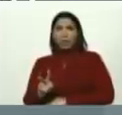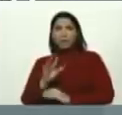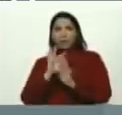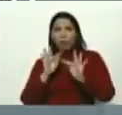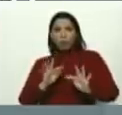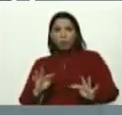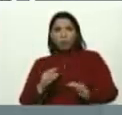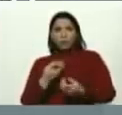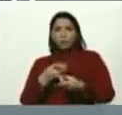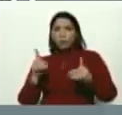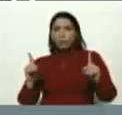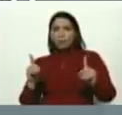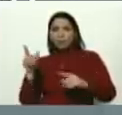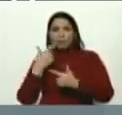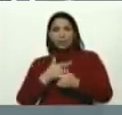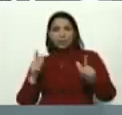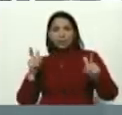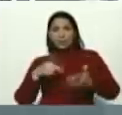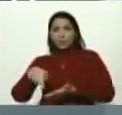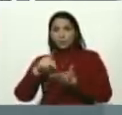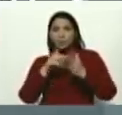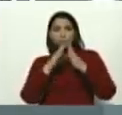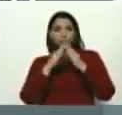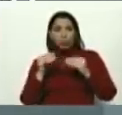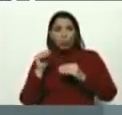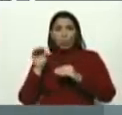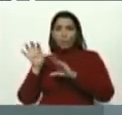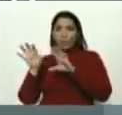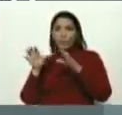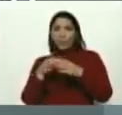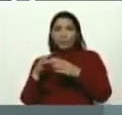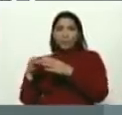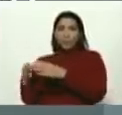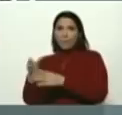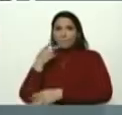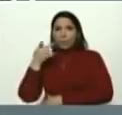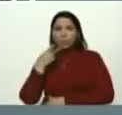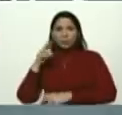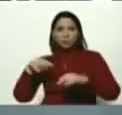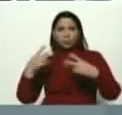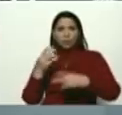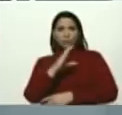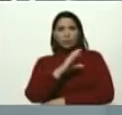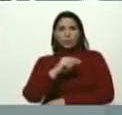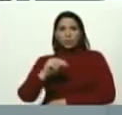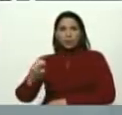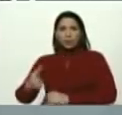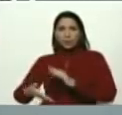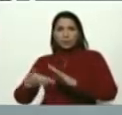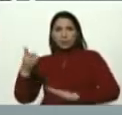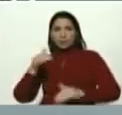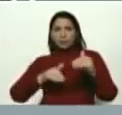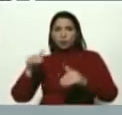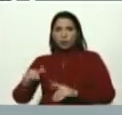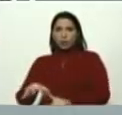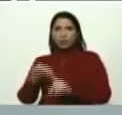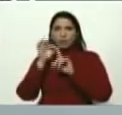libre, con la participación de todos los partidos políticos, con este nuevo CNE, de ir a votar y